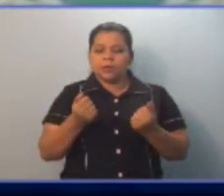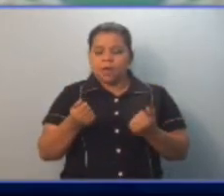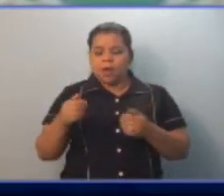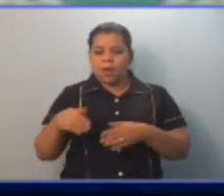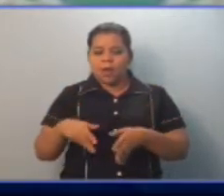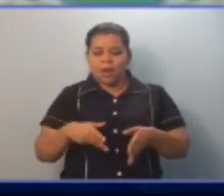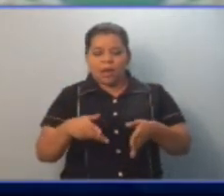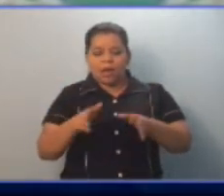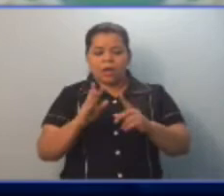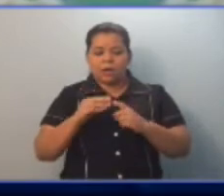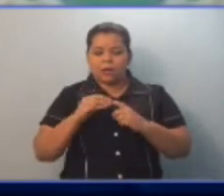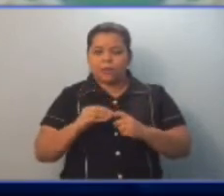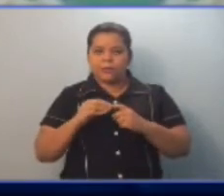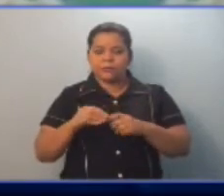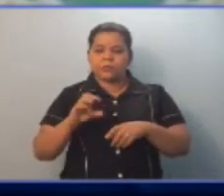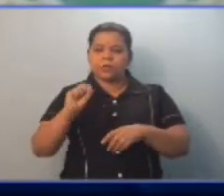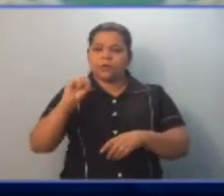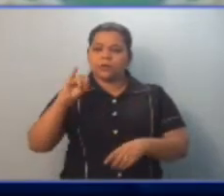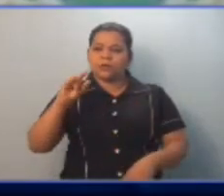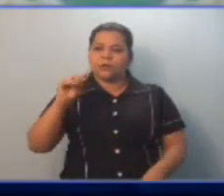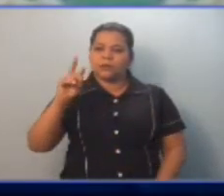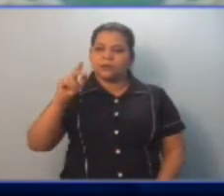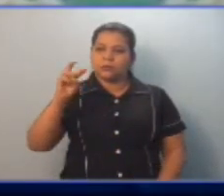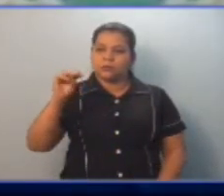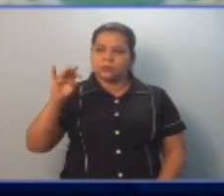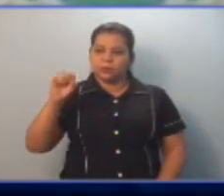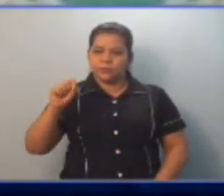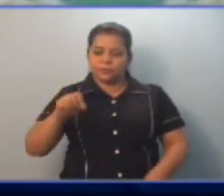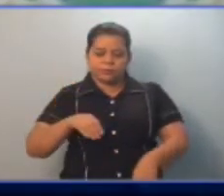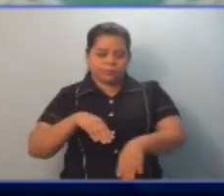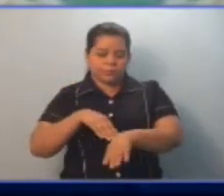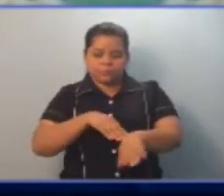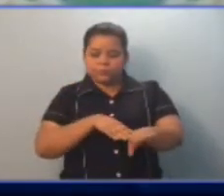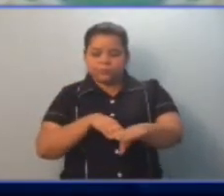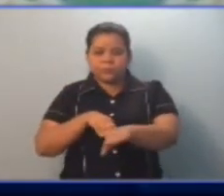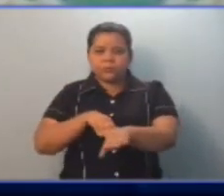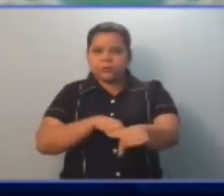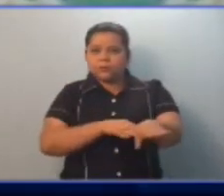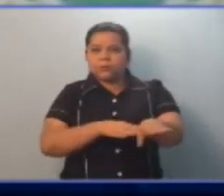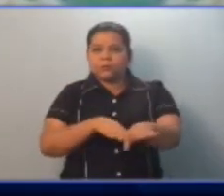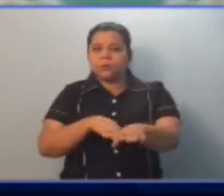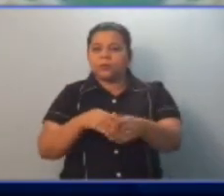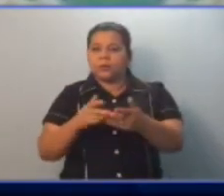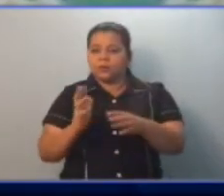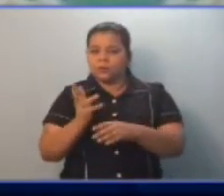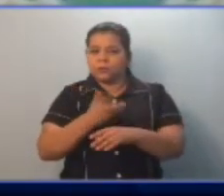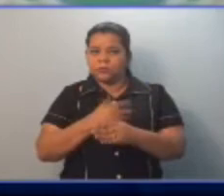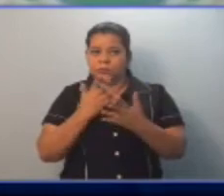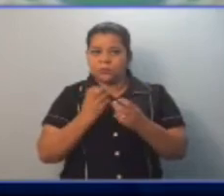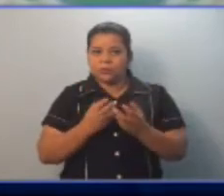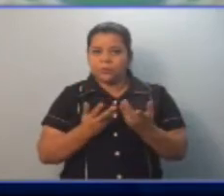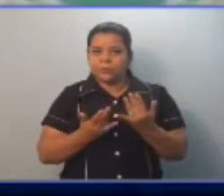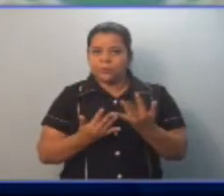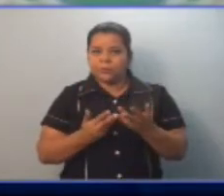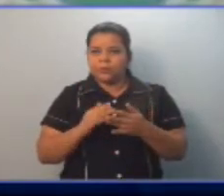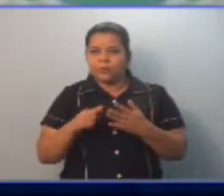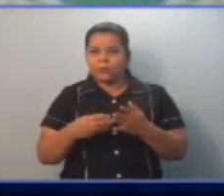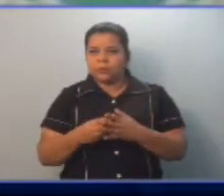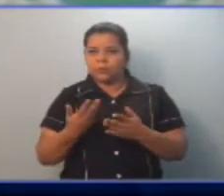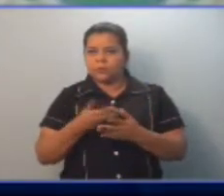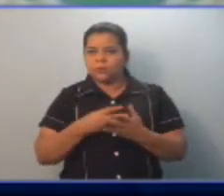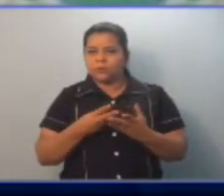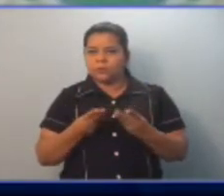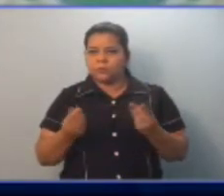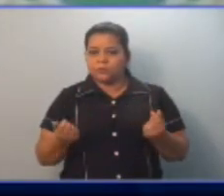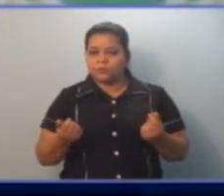esa decisión se tomó ahí. Para mí lo sano hubiera sido esperar que se resolviera